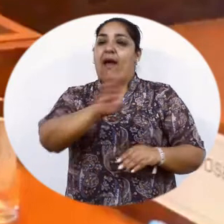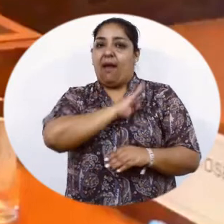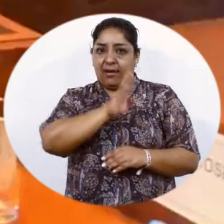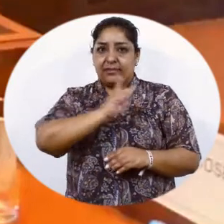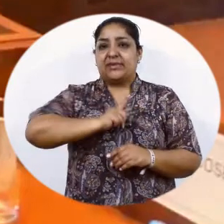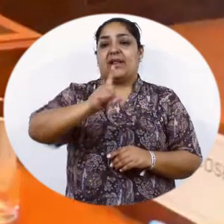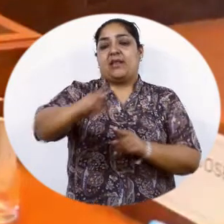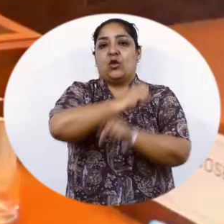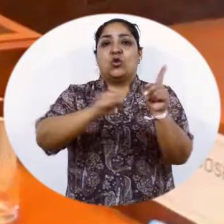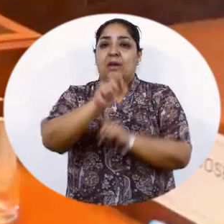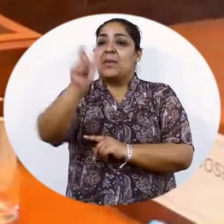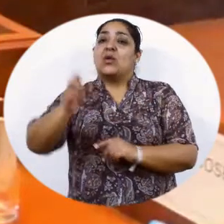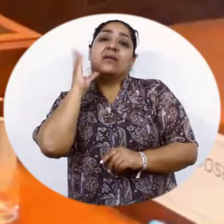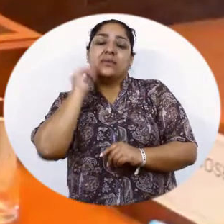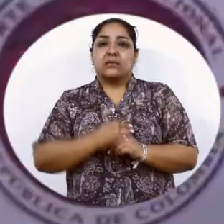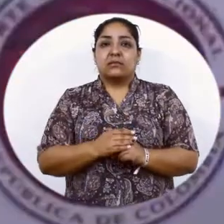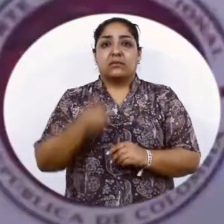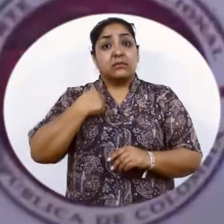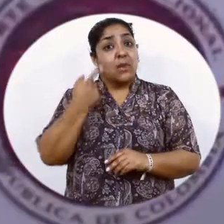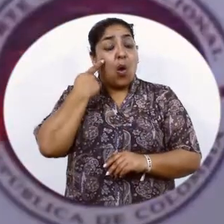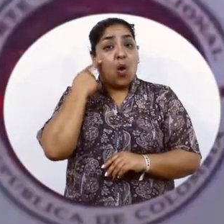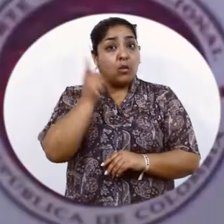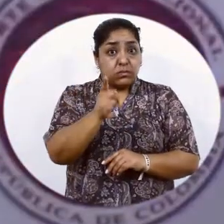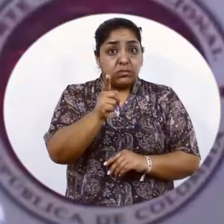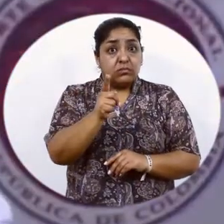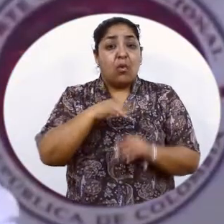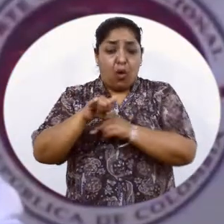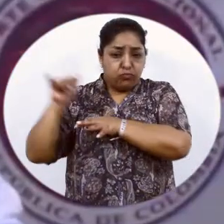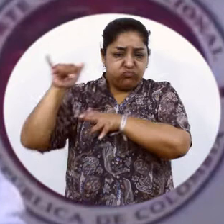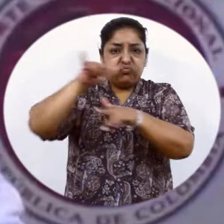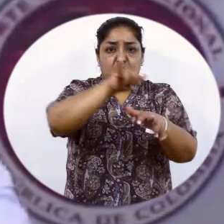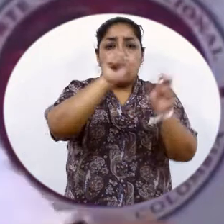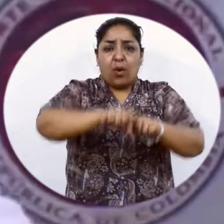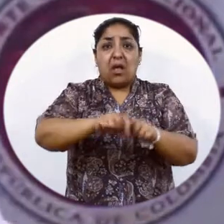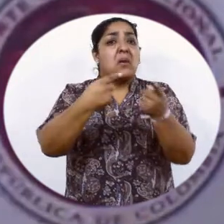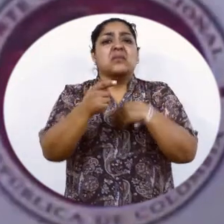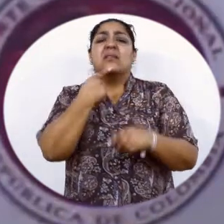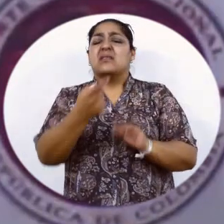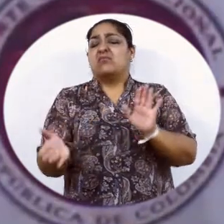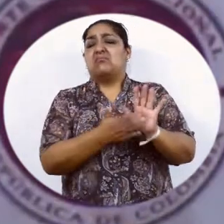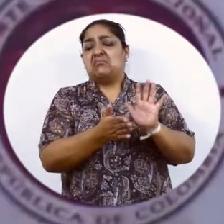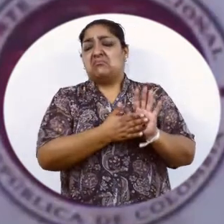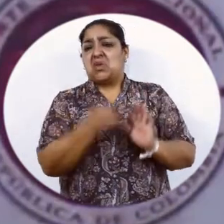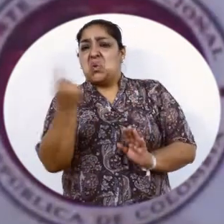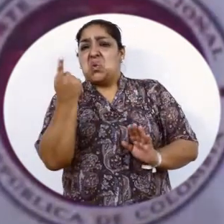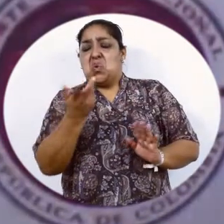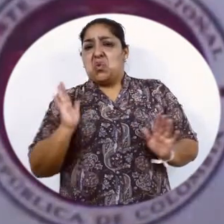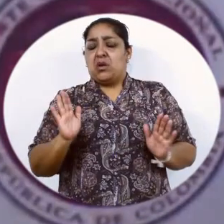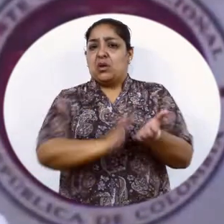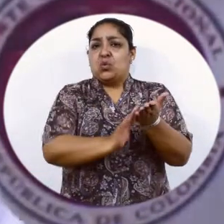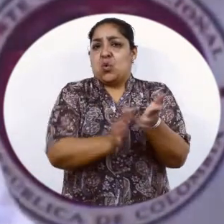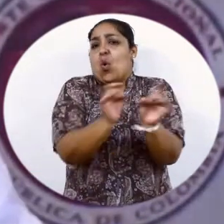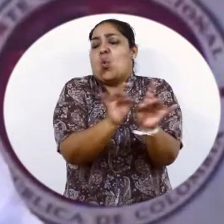sociales y expertos en el tema quiero advertir que podrán volver a fumigar pero no pueden llegar con el argumento de que ahora la